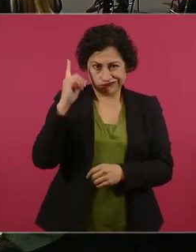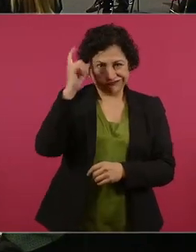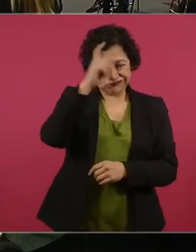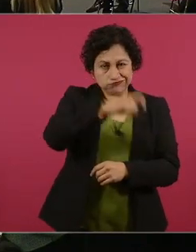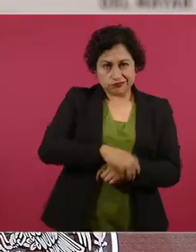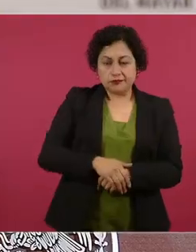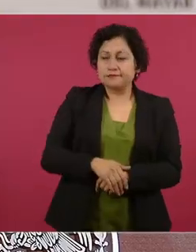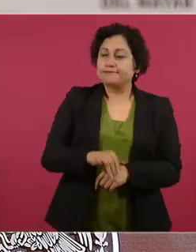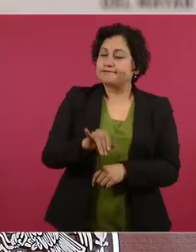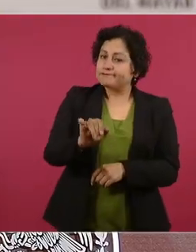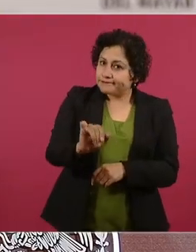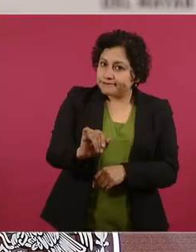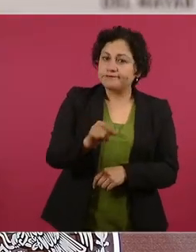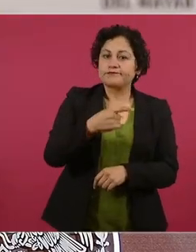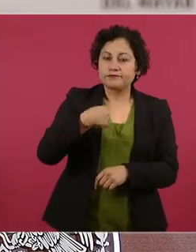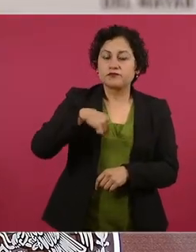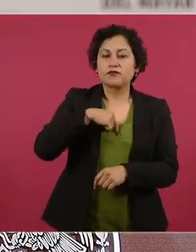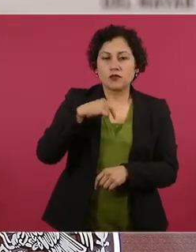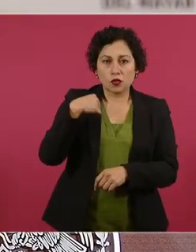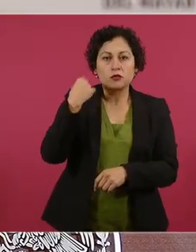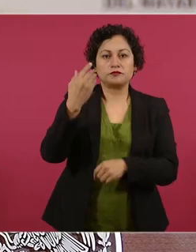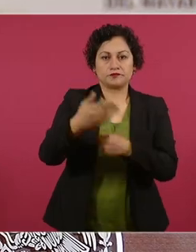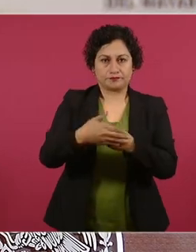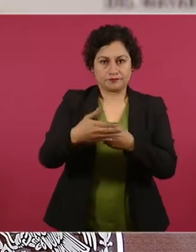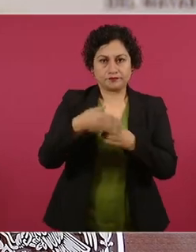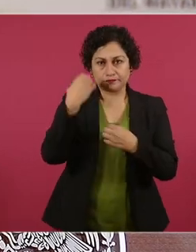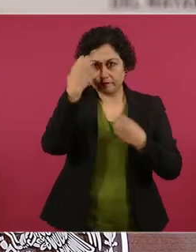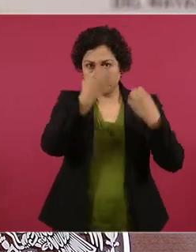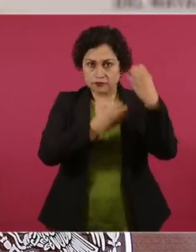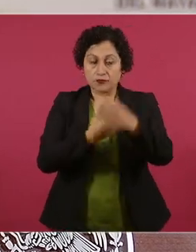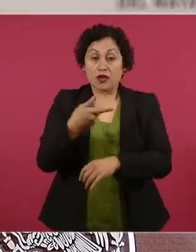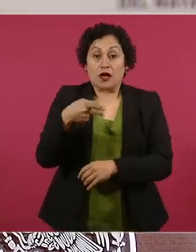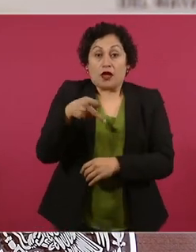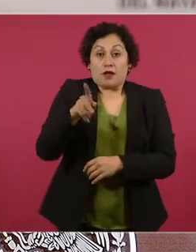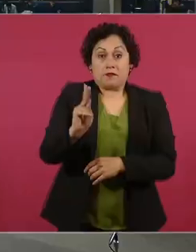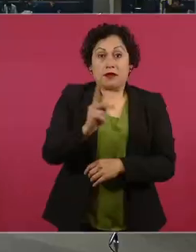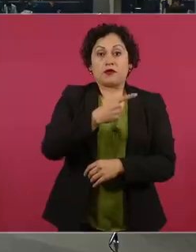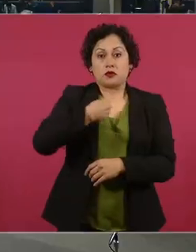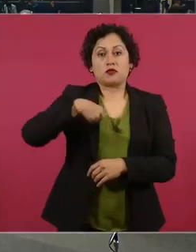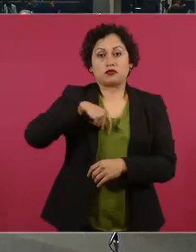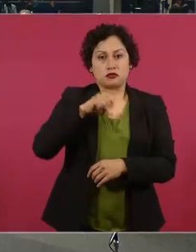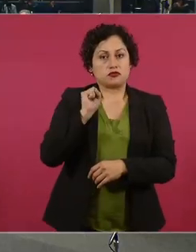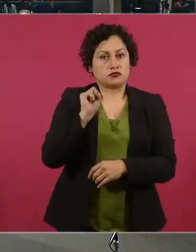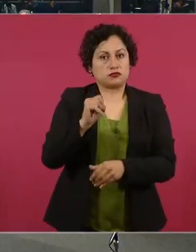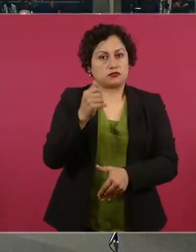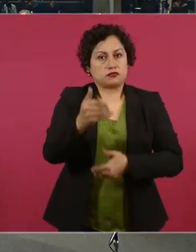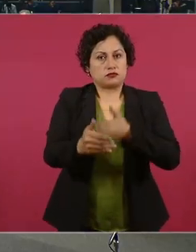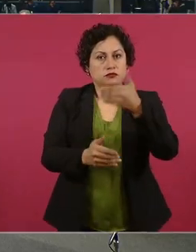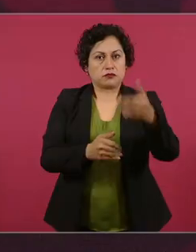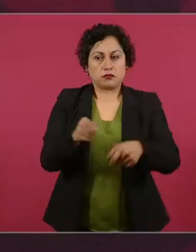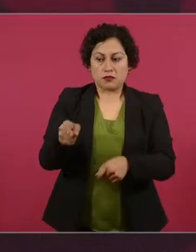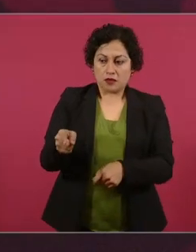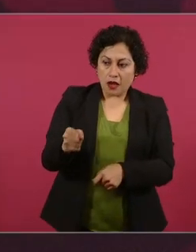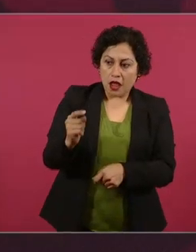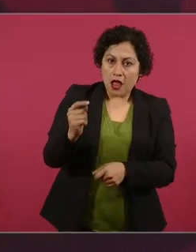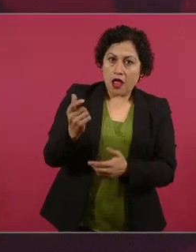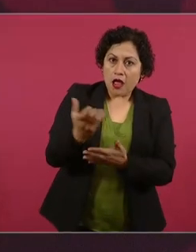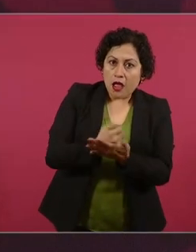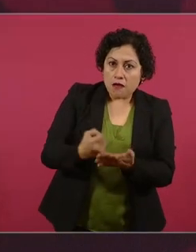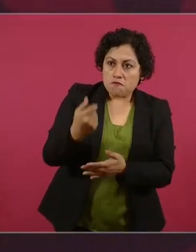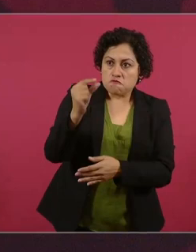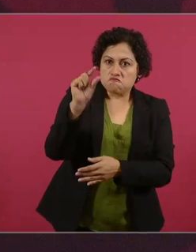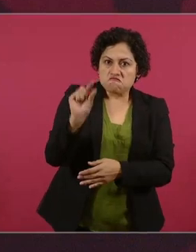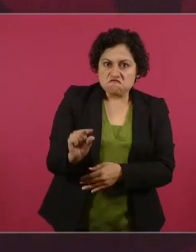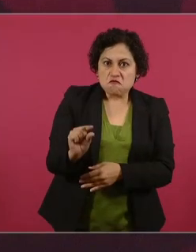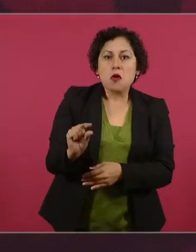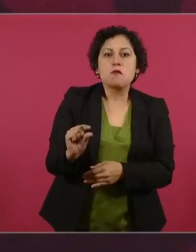analizar, pero sí hemos avanzado en eso, ¿eh? Eso sí, sí, en parte salario, incrementar sí. Más a los que ganan menos. Uh-huh. En